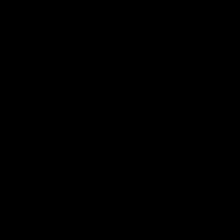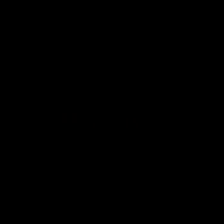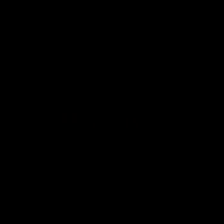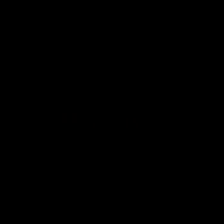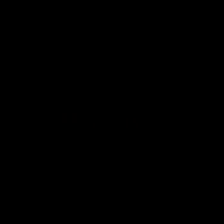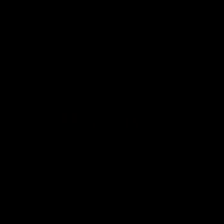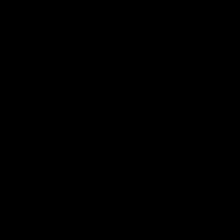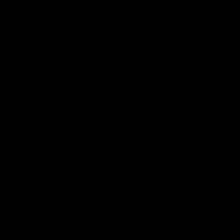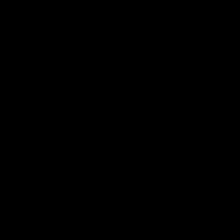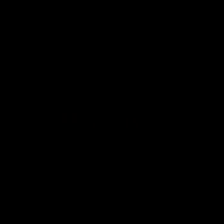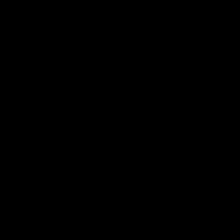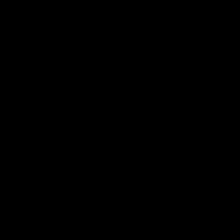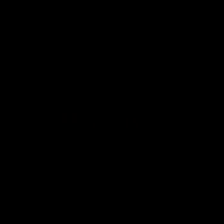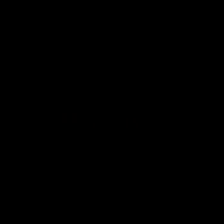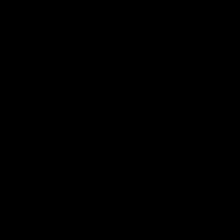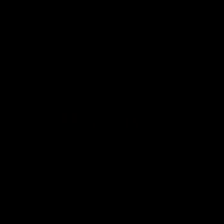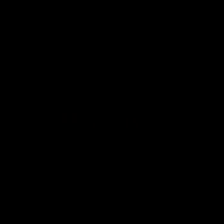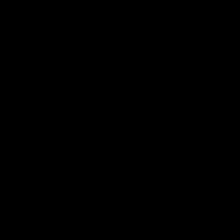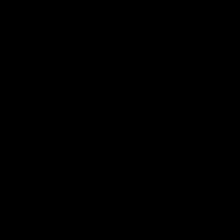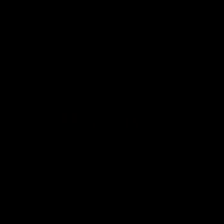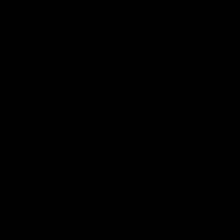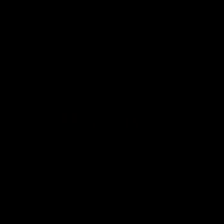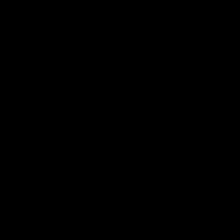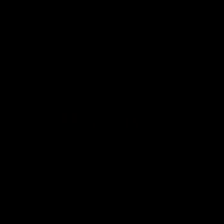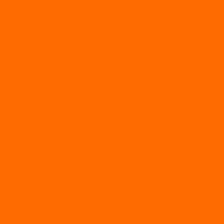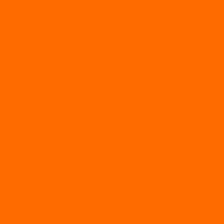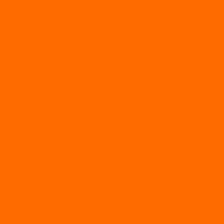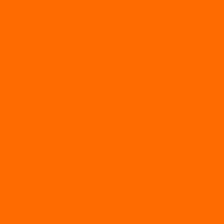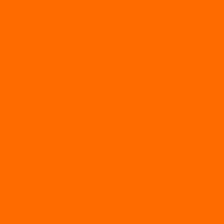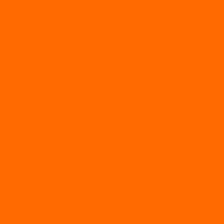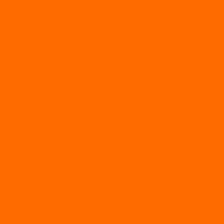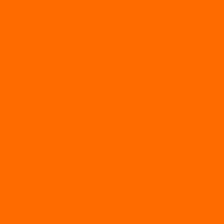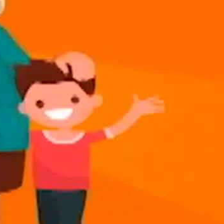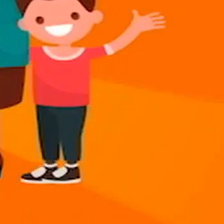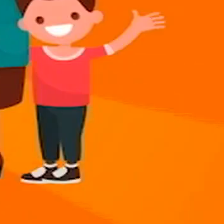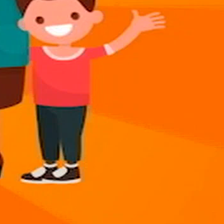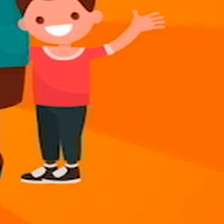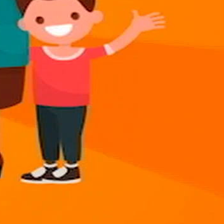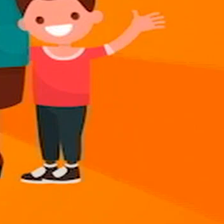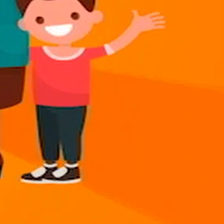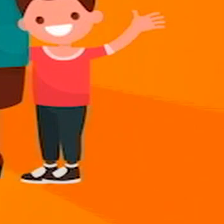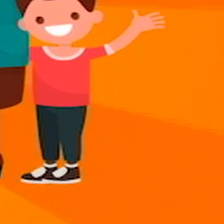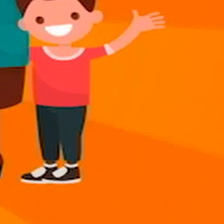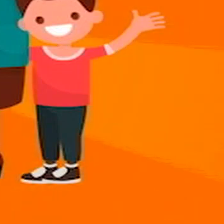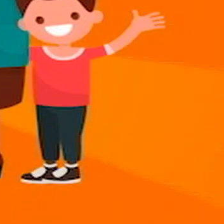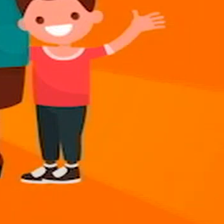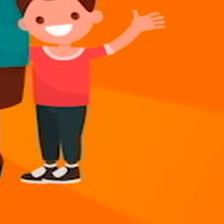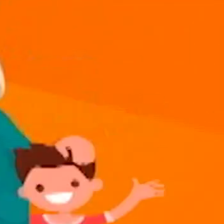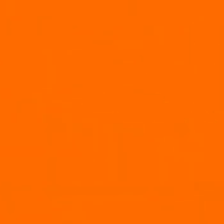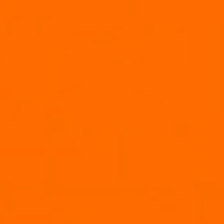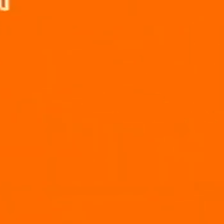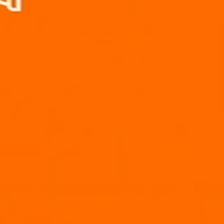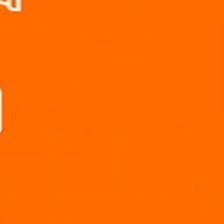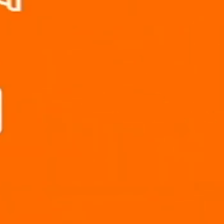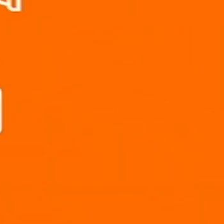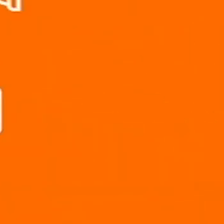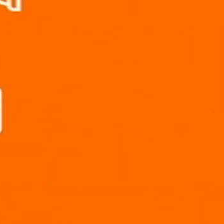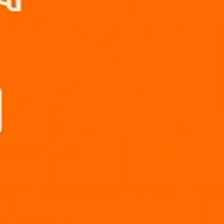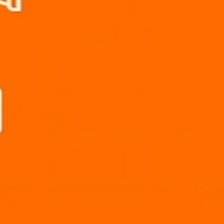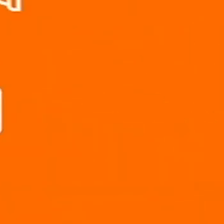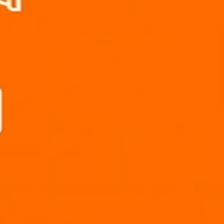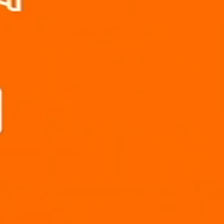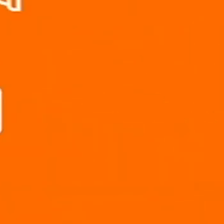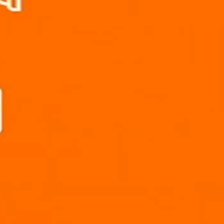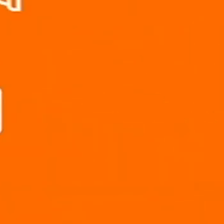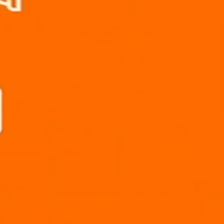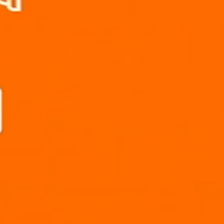en 13, Costa Rica Televisión. Hola, soy Juan, un trabajador que se esfuerza por su familia y ahora que permanecemos